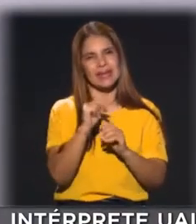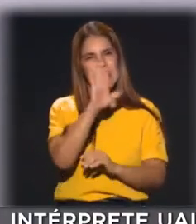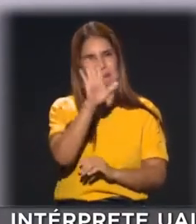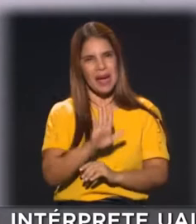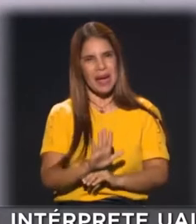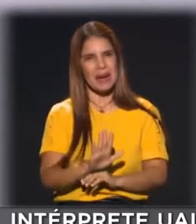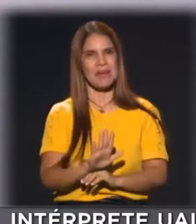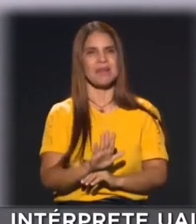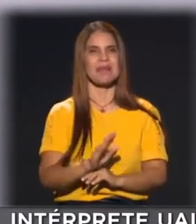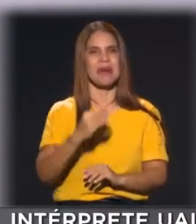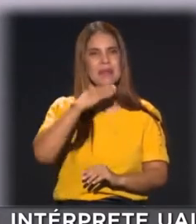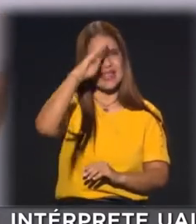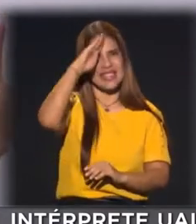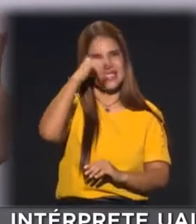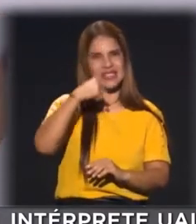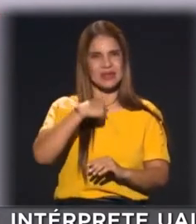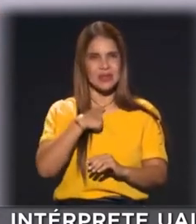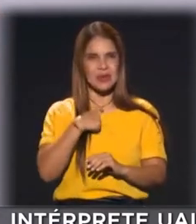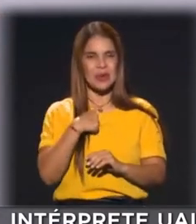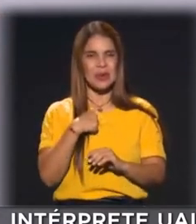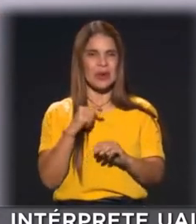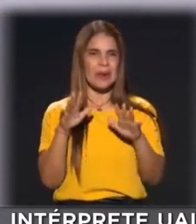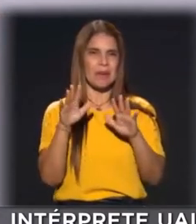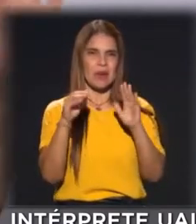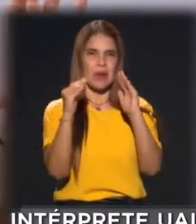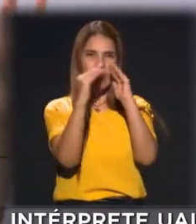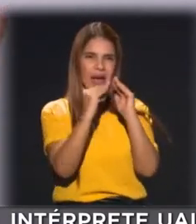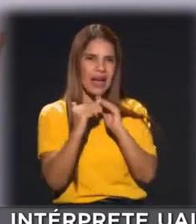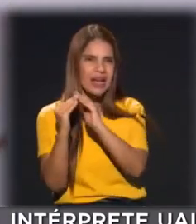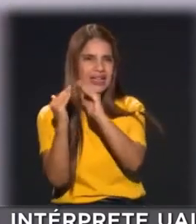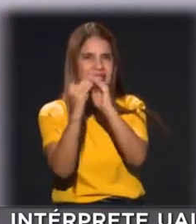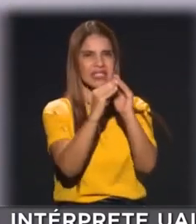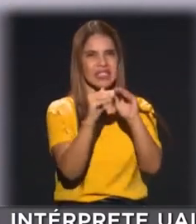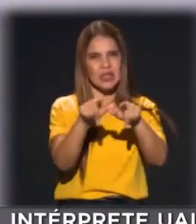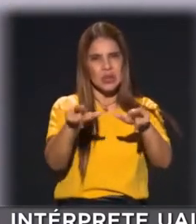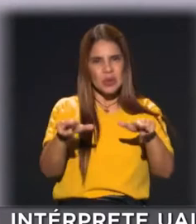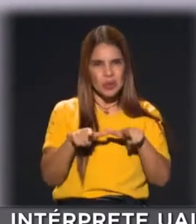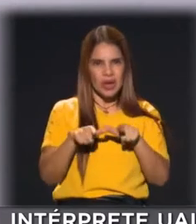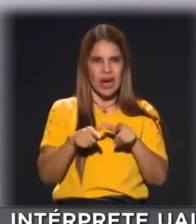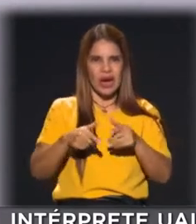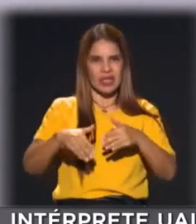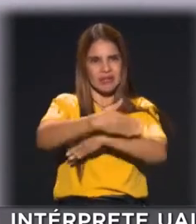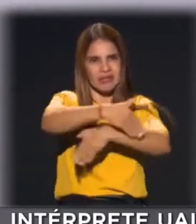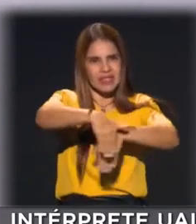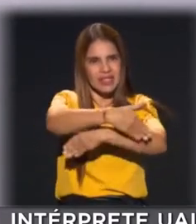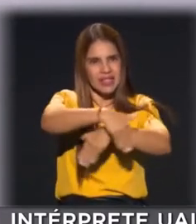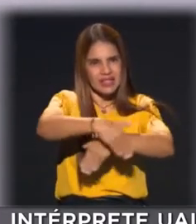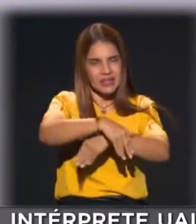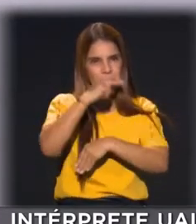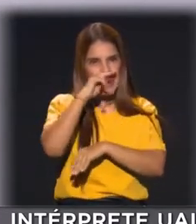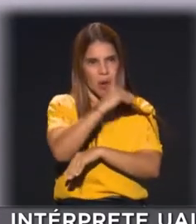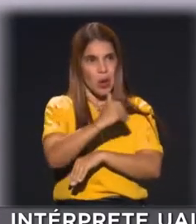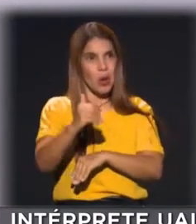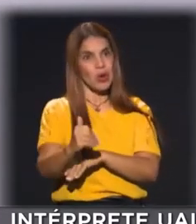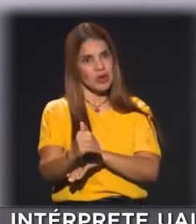de Medellín. El mapa es como si yo estuviera realmente en la zona, o sea, sí, muestra las casitas, los lugares, las calles. Exacto. Entonces los niños, eso me gusta mucho porque los niños,